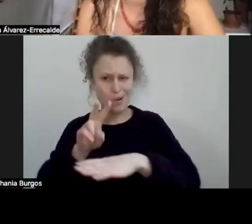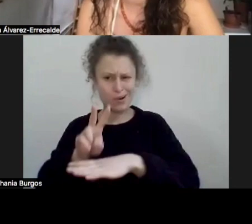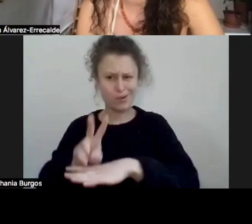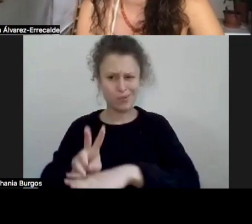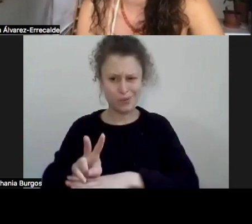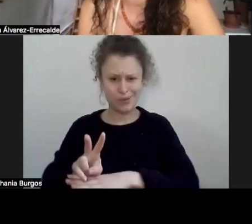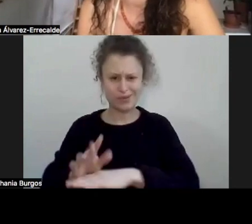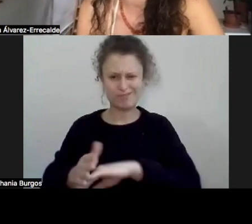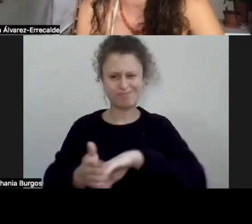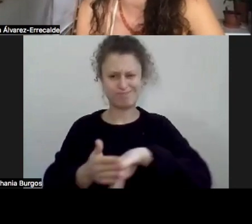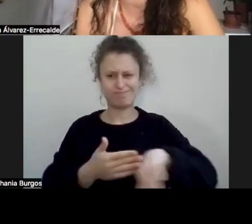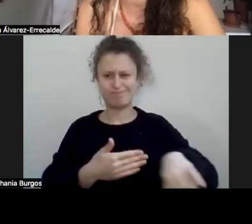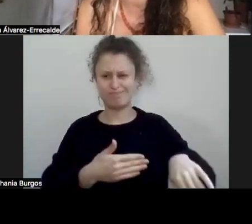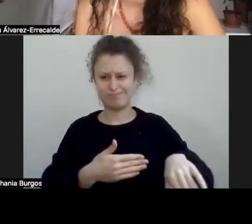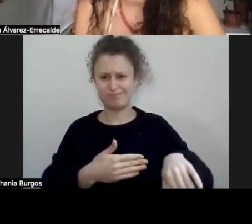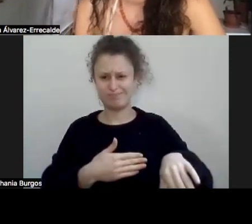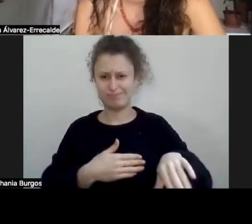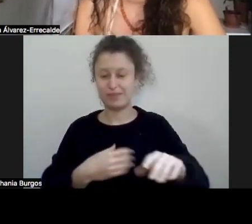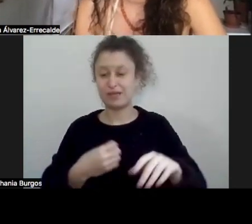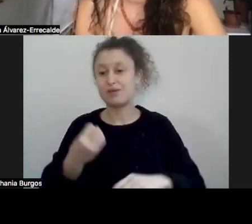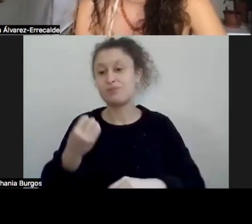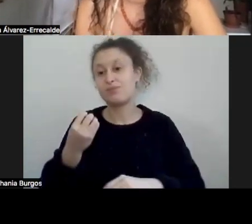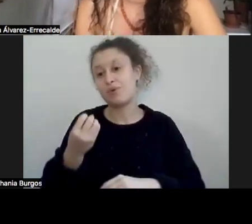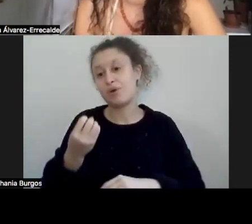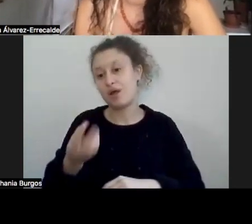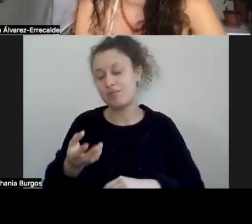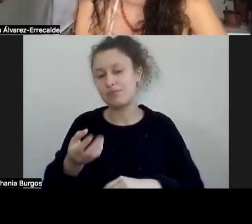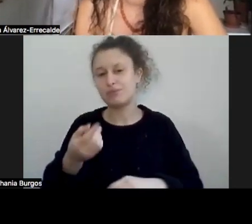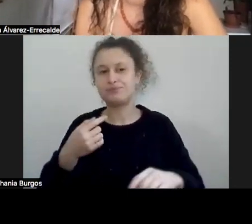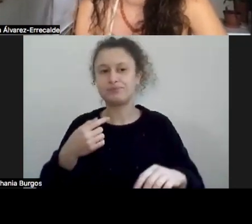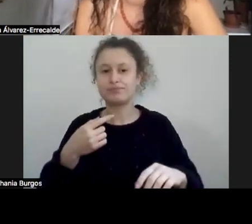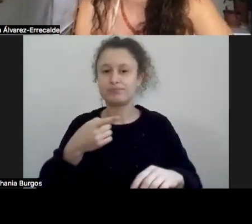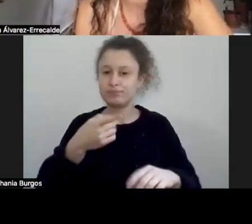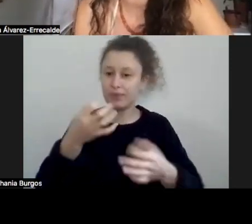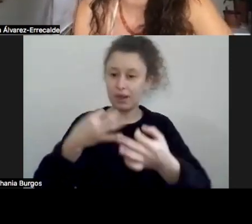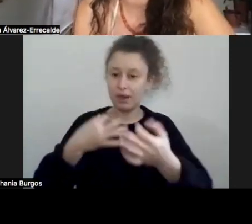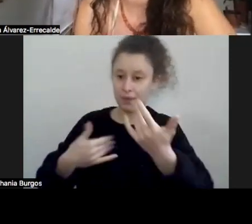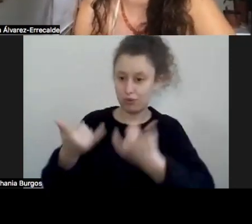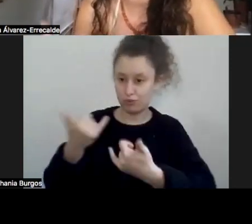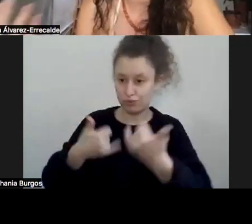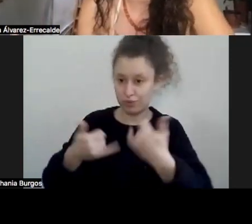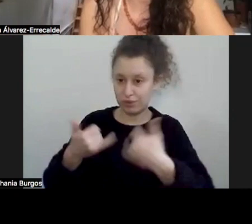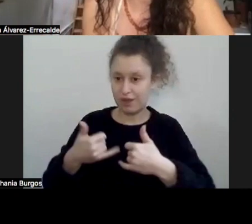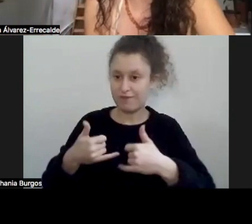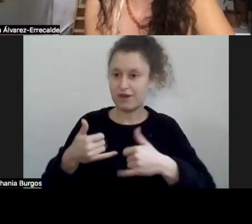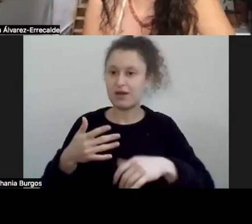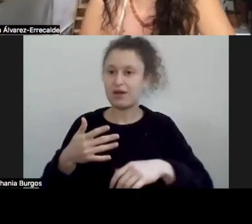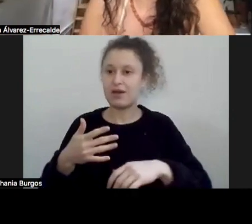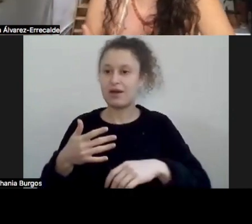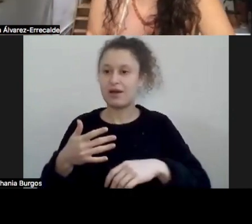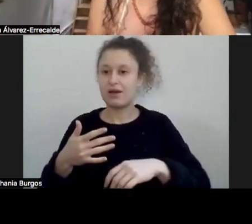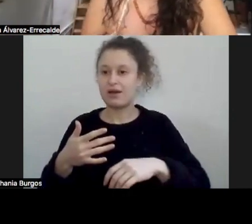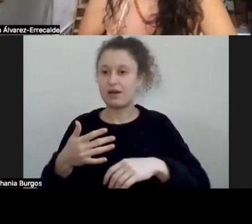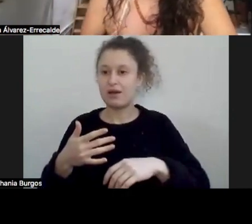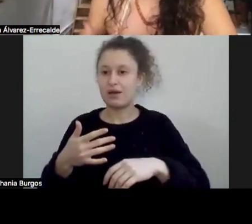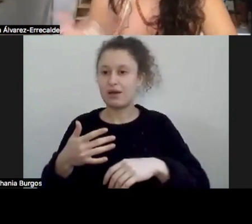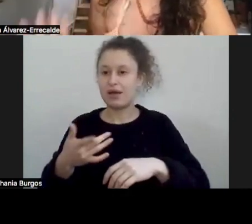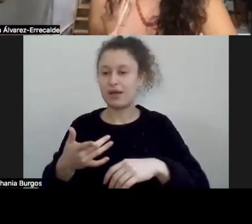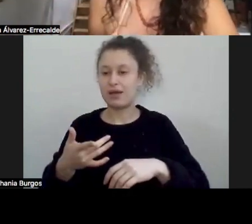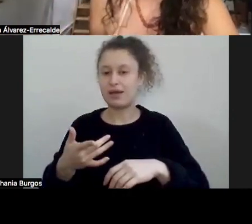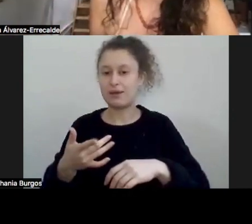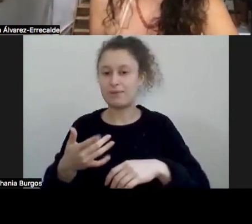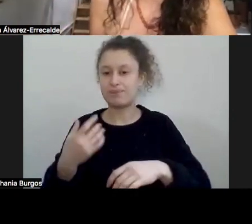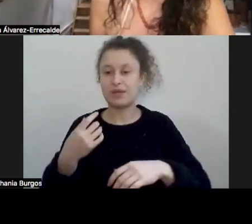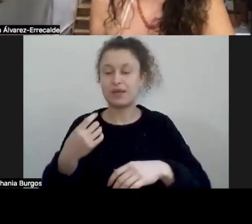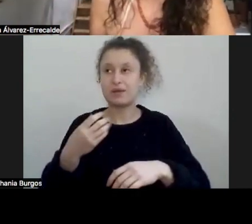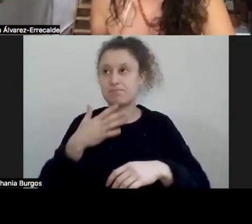veces cuando salen en familia a caminar, como que la gente lo saluda a él como si estuviera haciendo algo